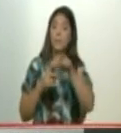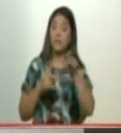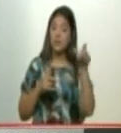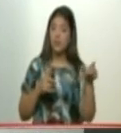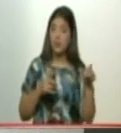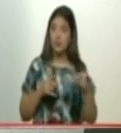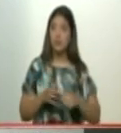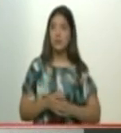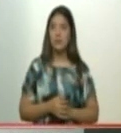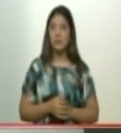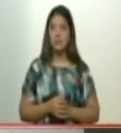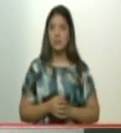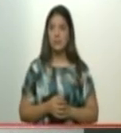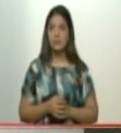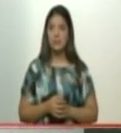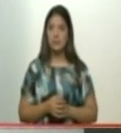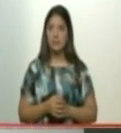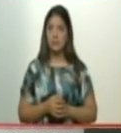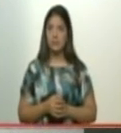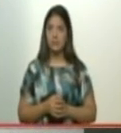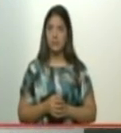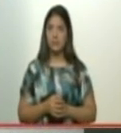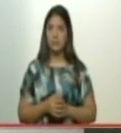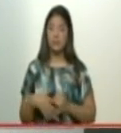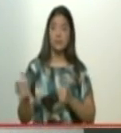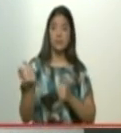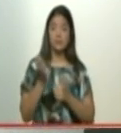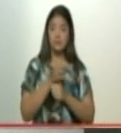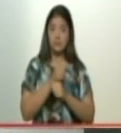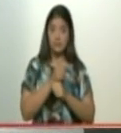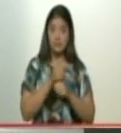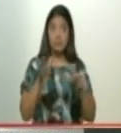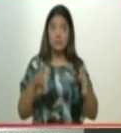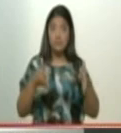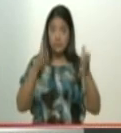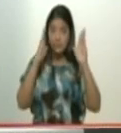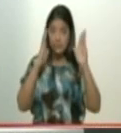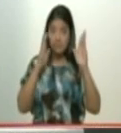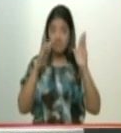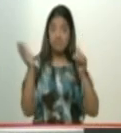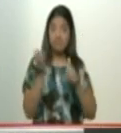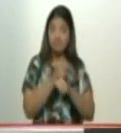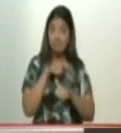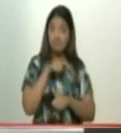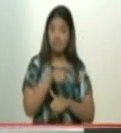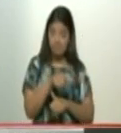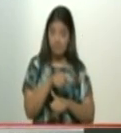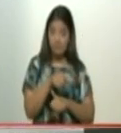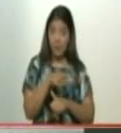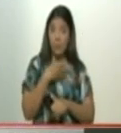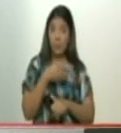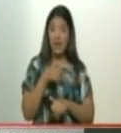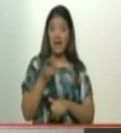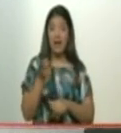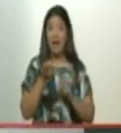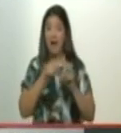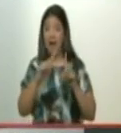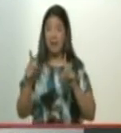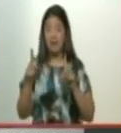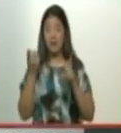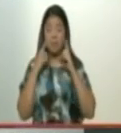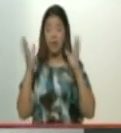Mosquera y Pérez Venta. Hemos recuperado en el apartamento del ciudadano Pérez Venta el dispositivo utilizado para la descarga eléctrica y